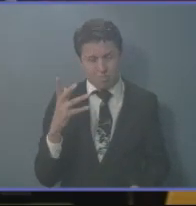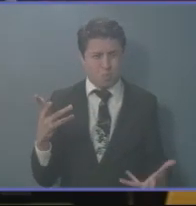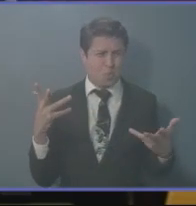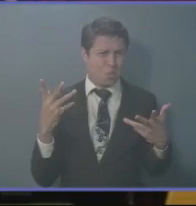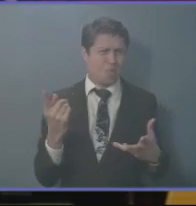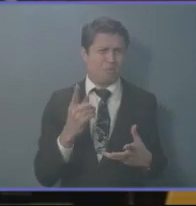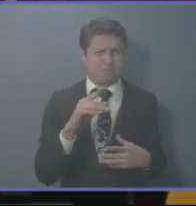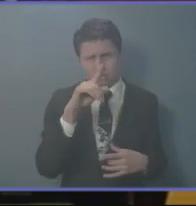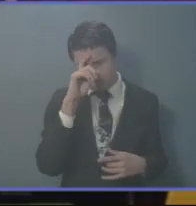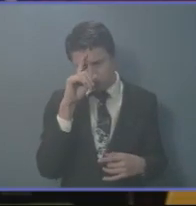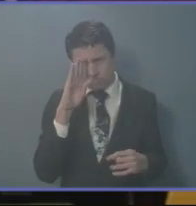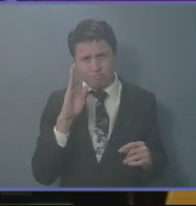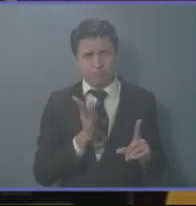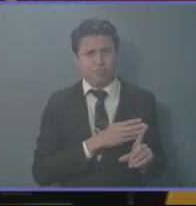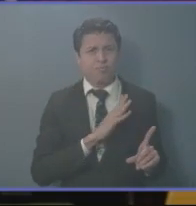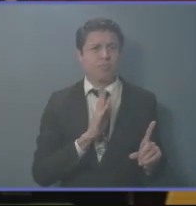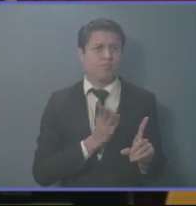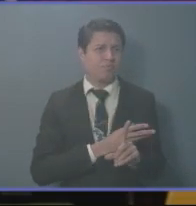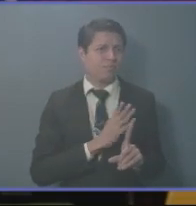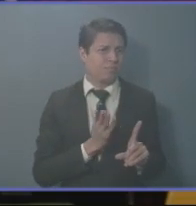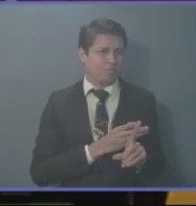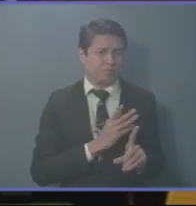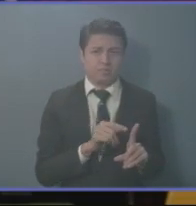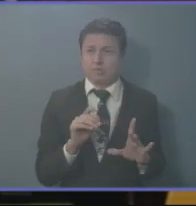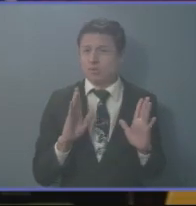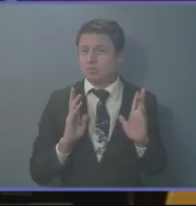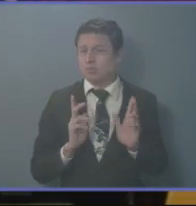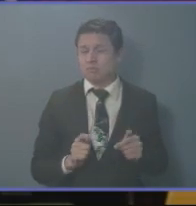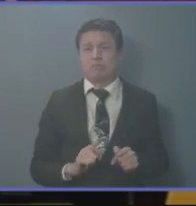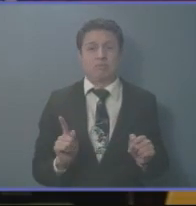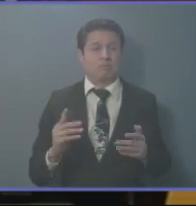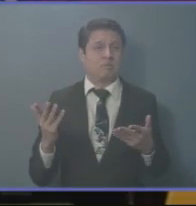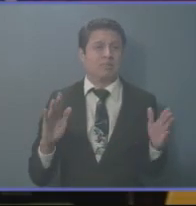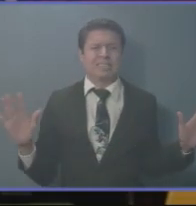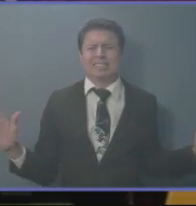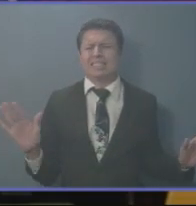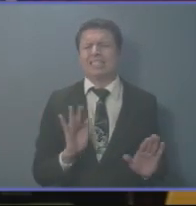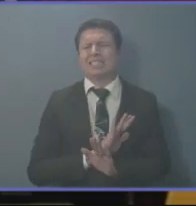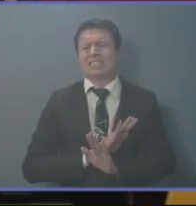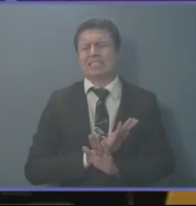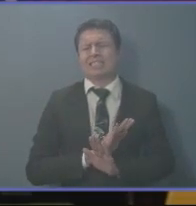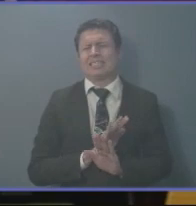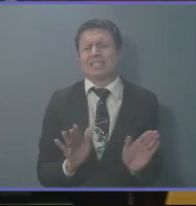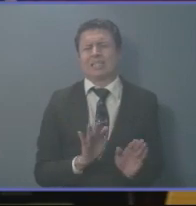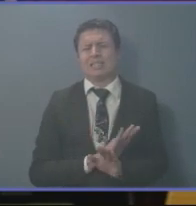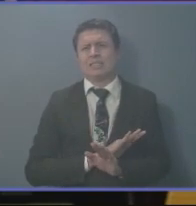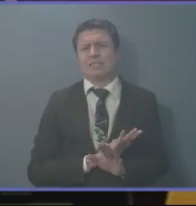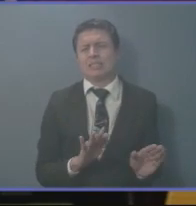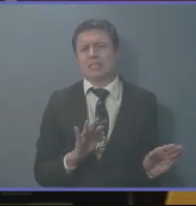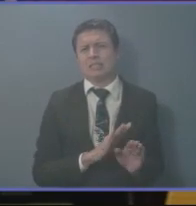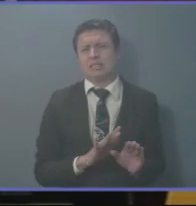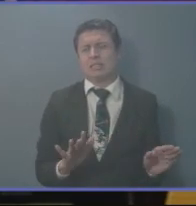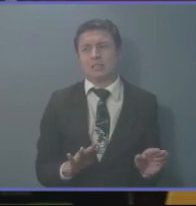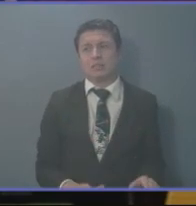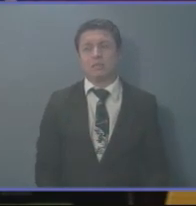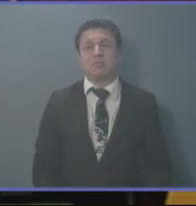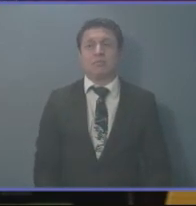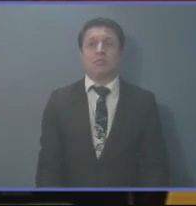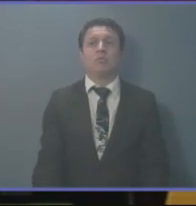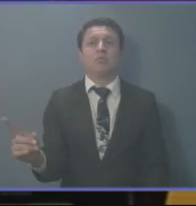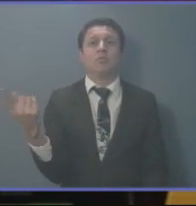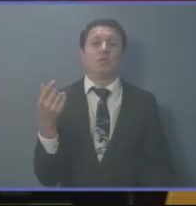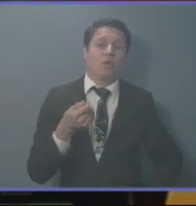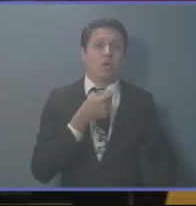sido despedidos y que este gobierno no ha hecho absolutamente nada, más que campañas mentirosas